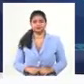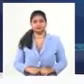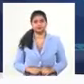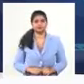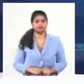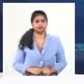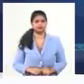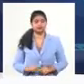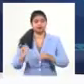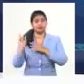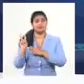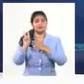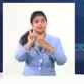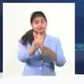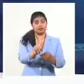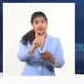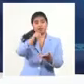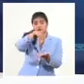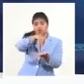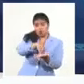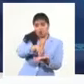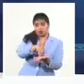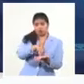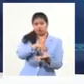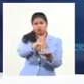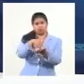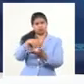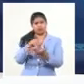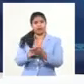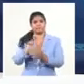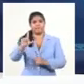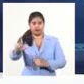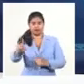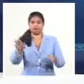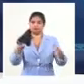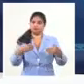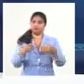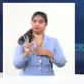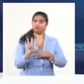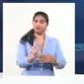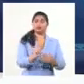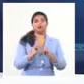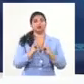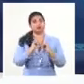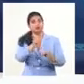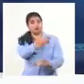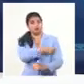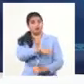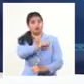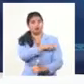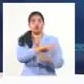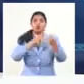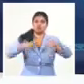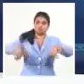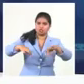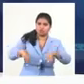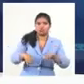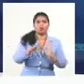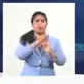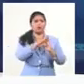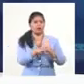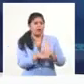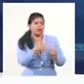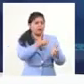concluir su visita a la central termoeléctrica del Mariel, ofreció una información al pueblo sobre la actualización de la estrategia de recuperación del